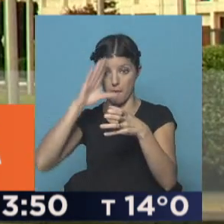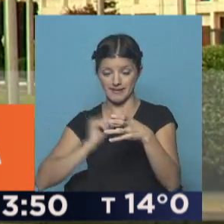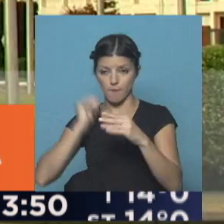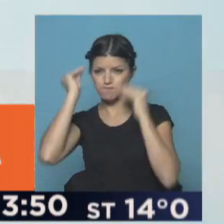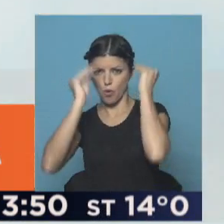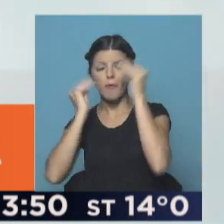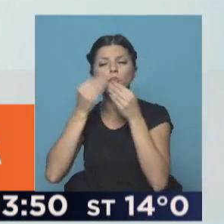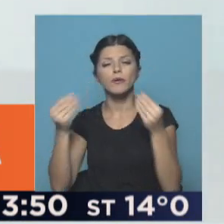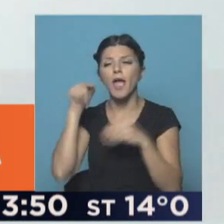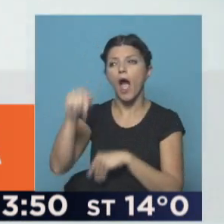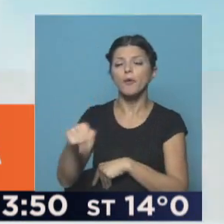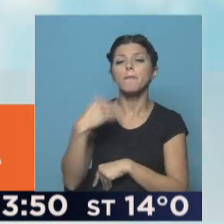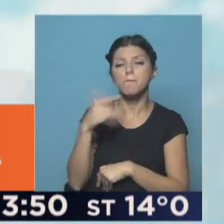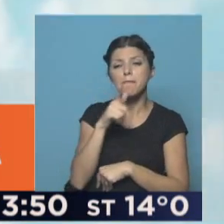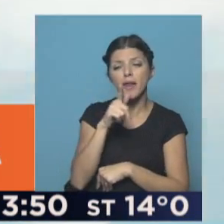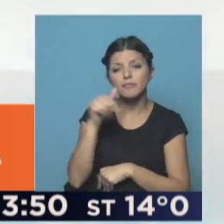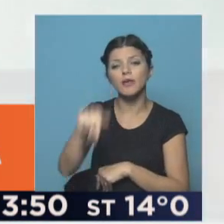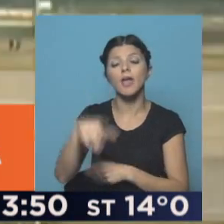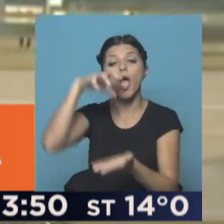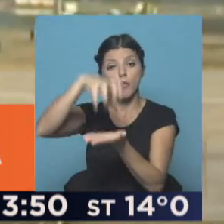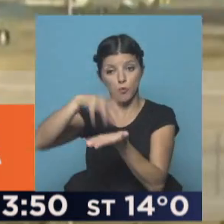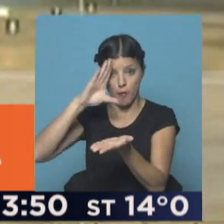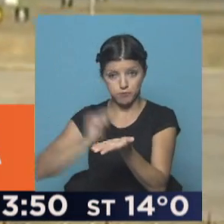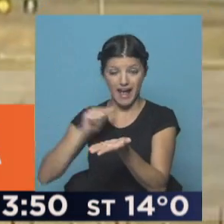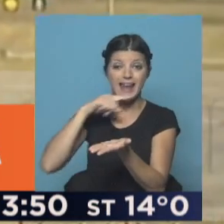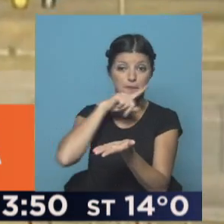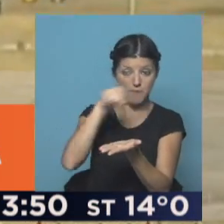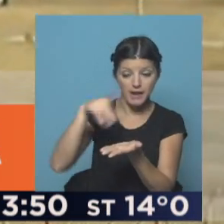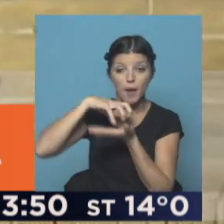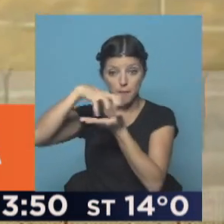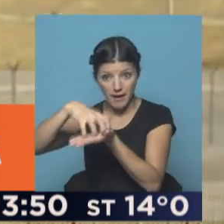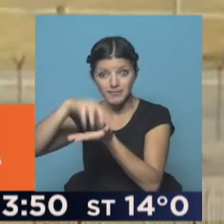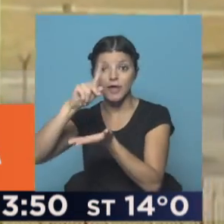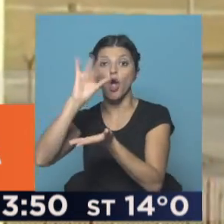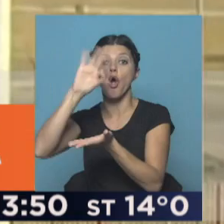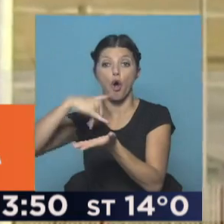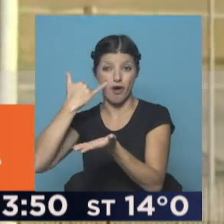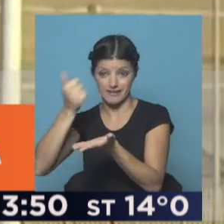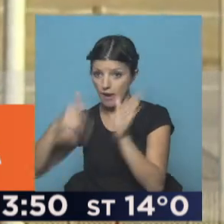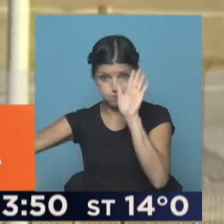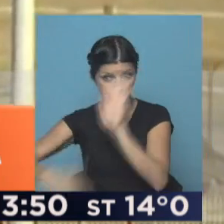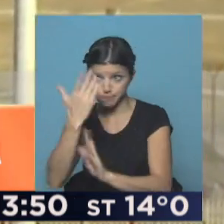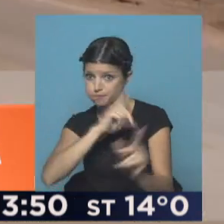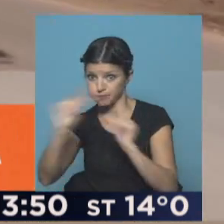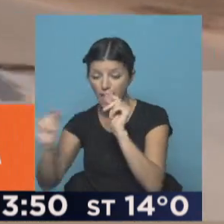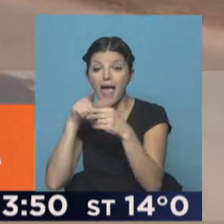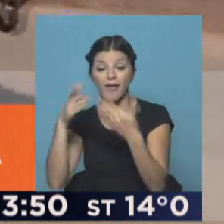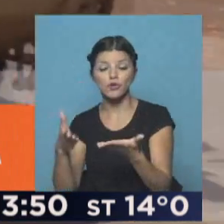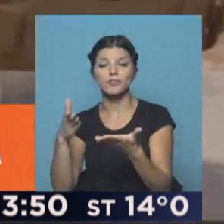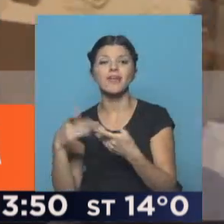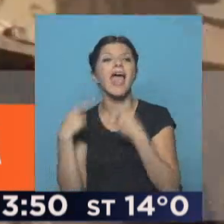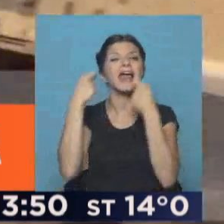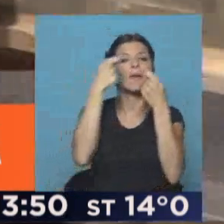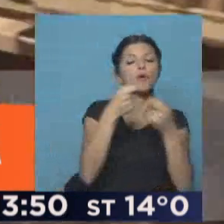están relacionadas ahora con la posible retirada de las tropas alemanas de la base de Konya, lo que podría mermar el nivel de apoyo a